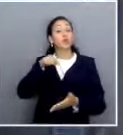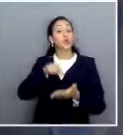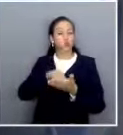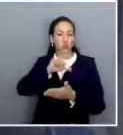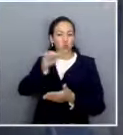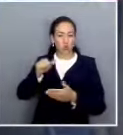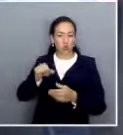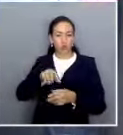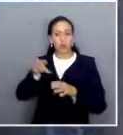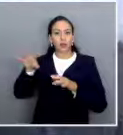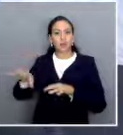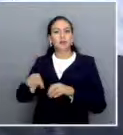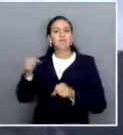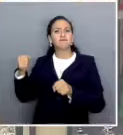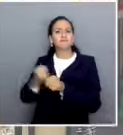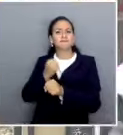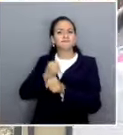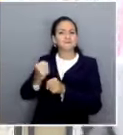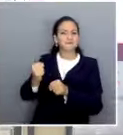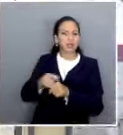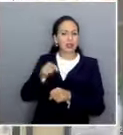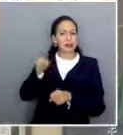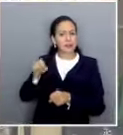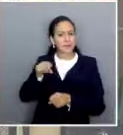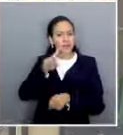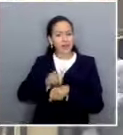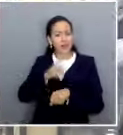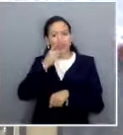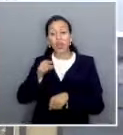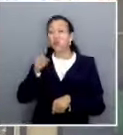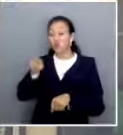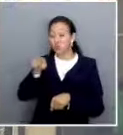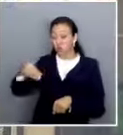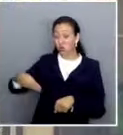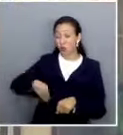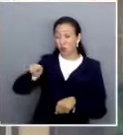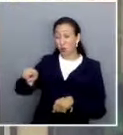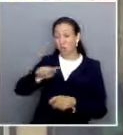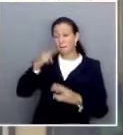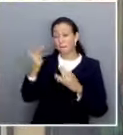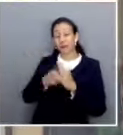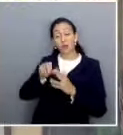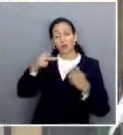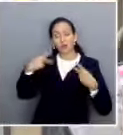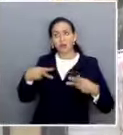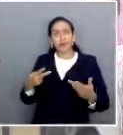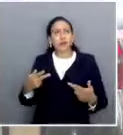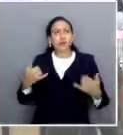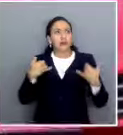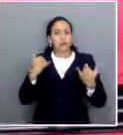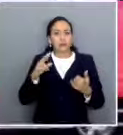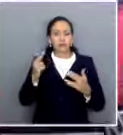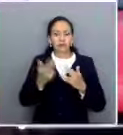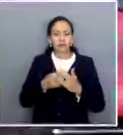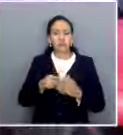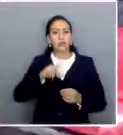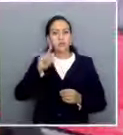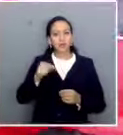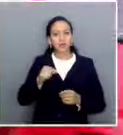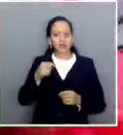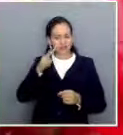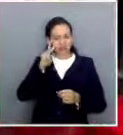un asesinato ocurrido el mismo día. La investigación y análisis de los videos de las cámaras de seguridad determinaron su inocencia, de tal